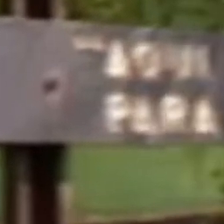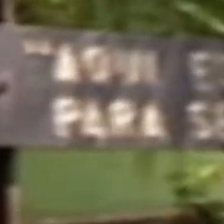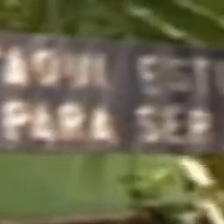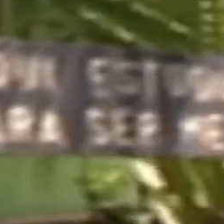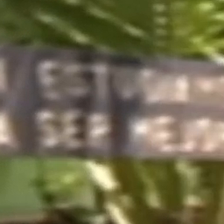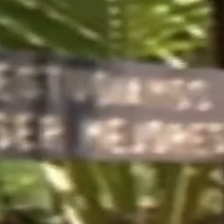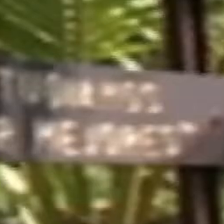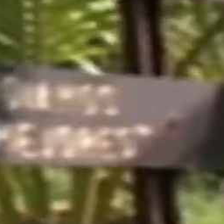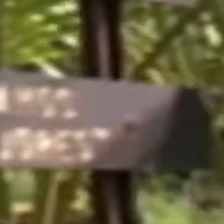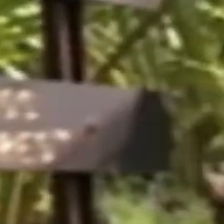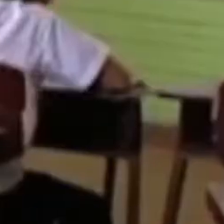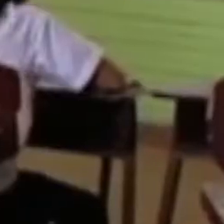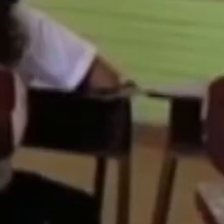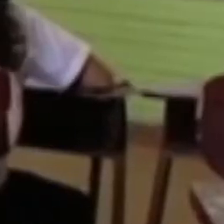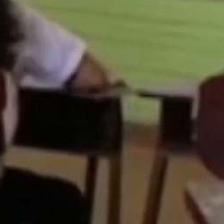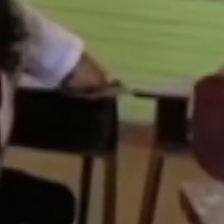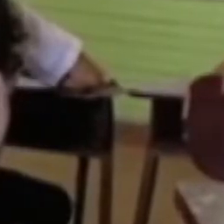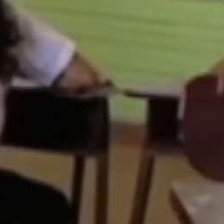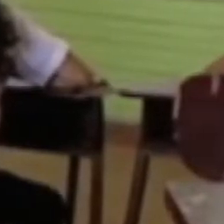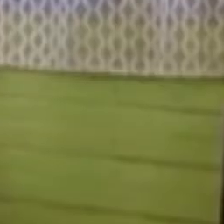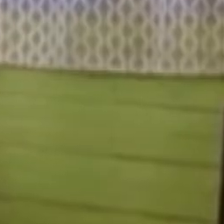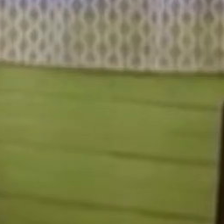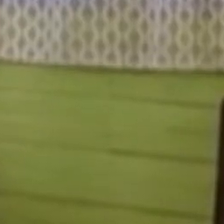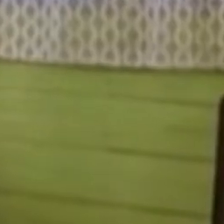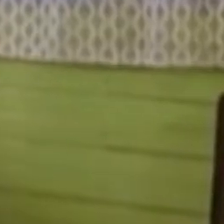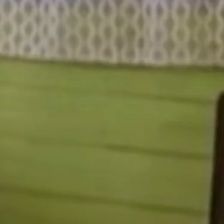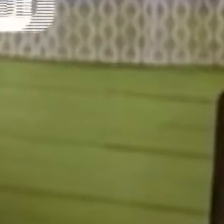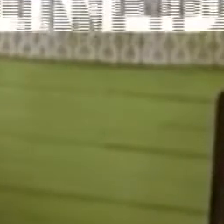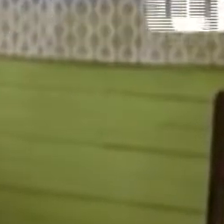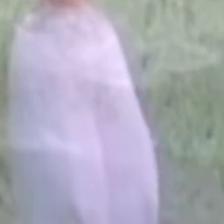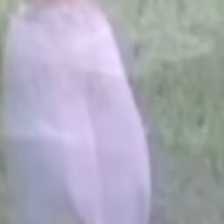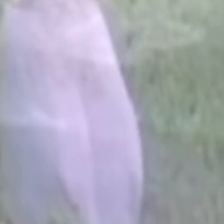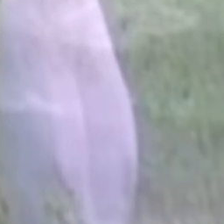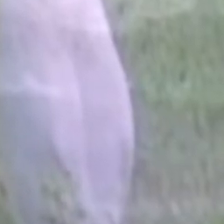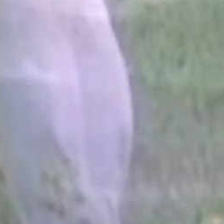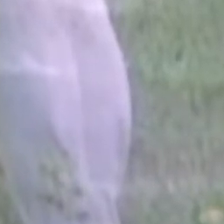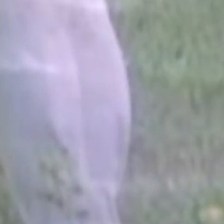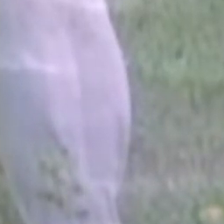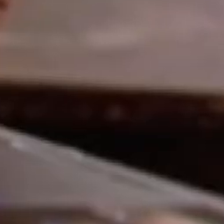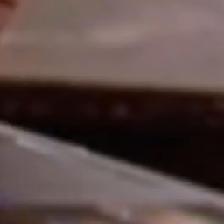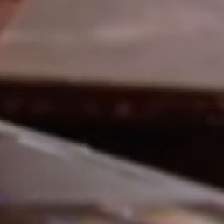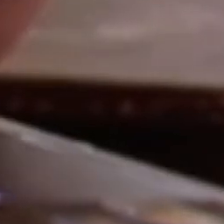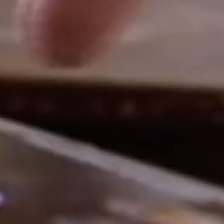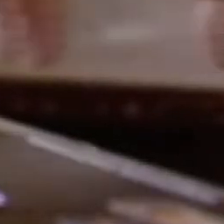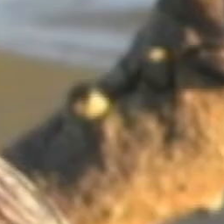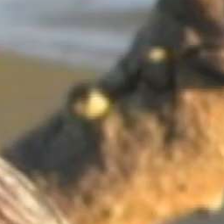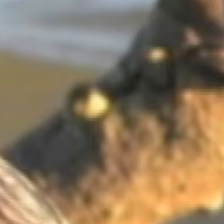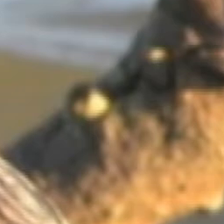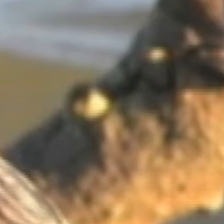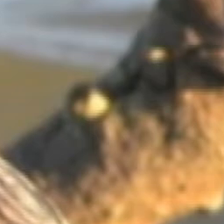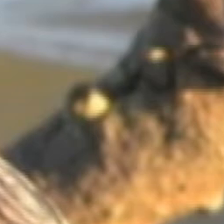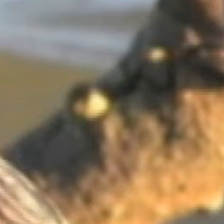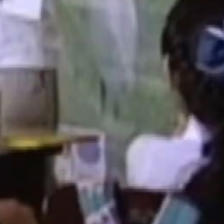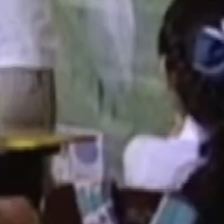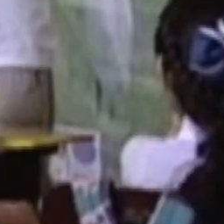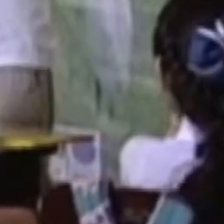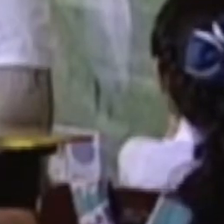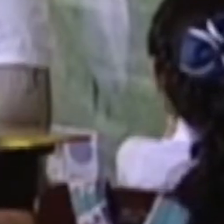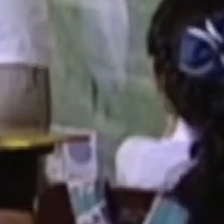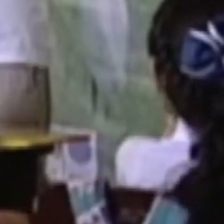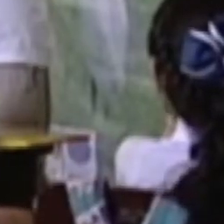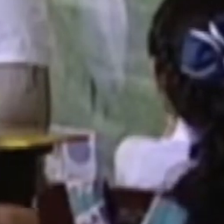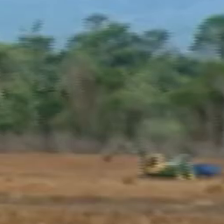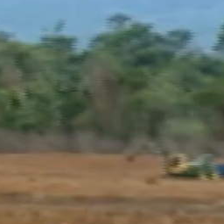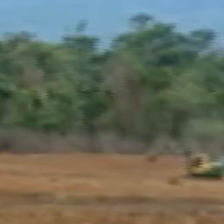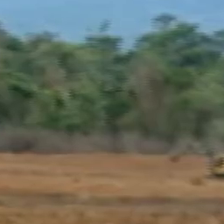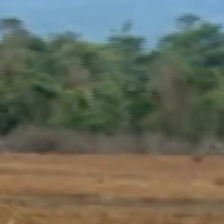En Documentales UNED, esta semana recibimos un taller de educación ambiental y visitamos el volcán